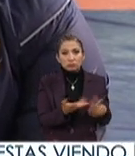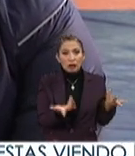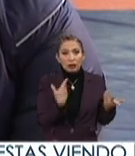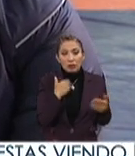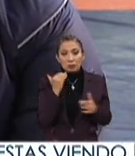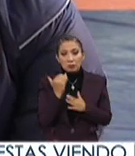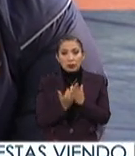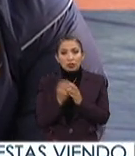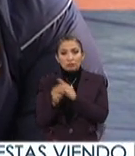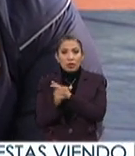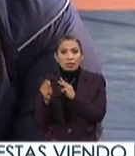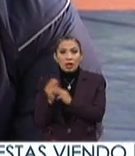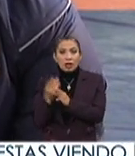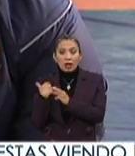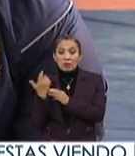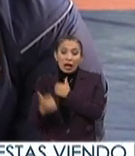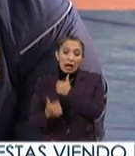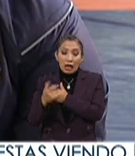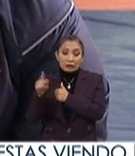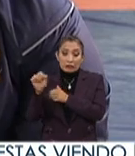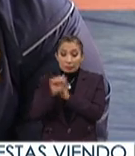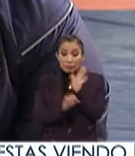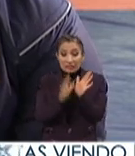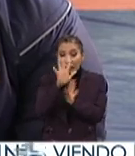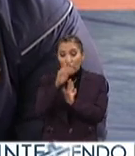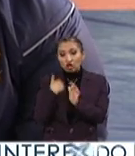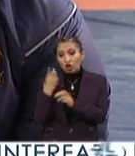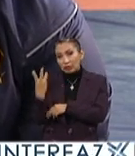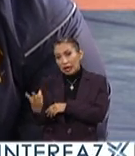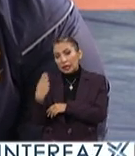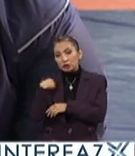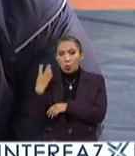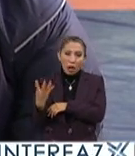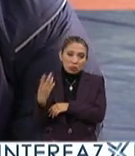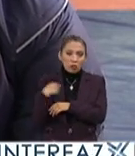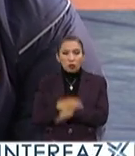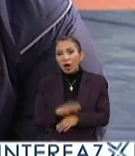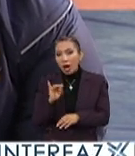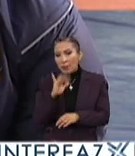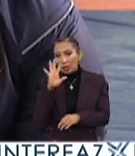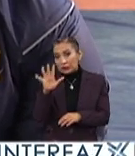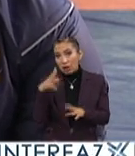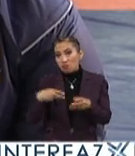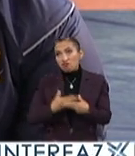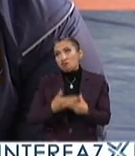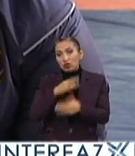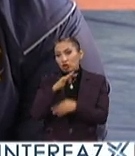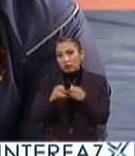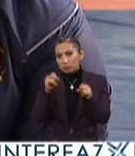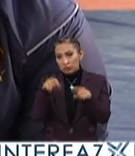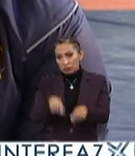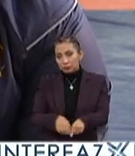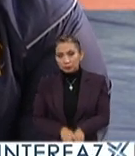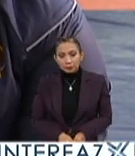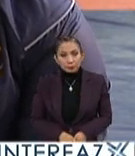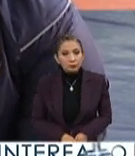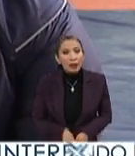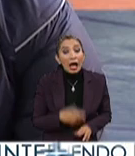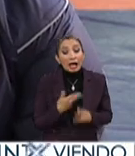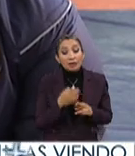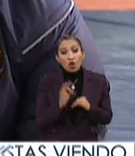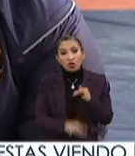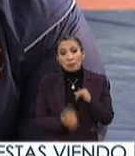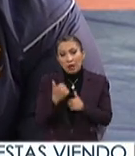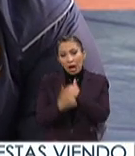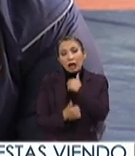llevaba menos materias. O sea, si el semestre es de 5, llevaba 3, llevaba 4. Nunca llevé todas al mismo tiempo. Ya hasta el